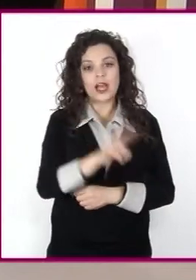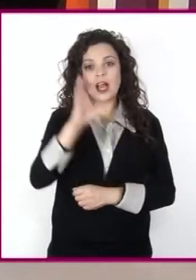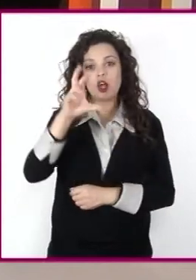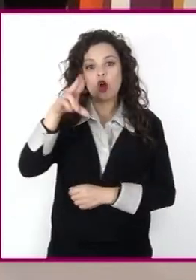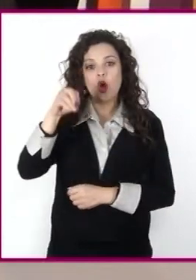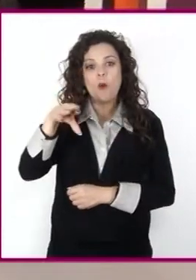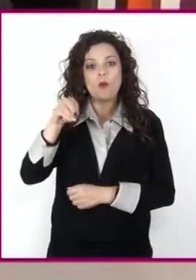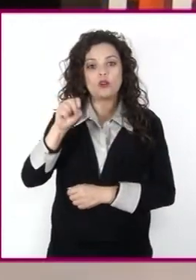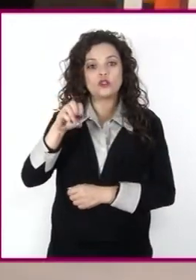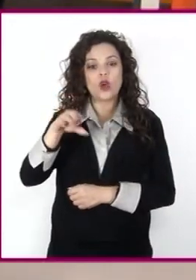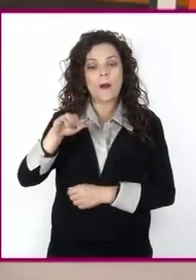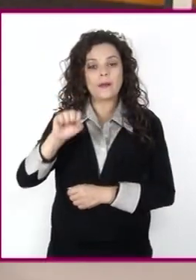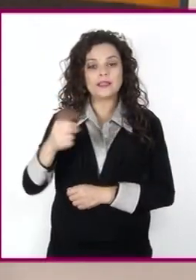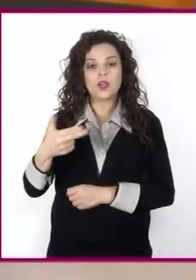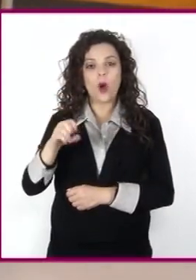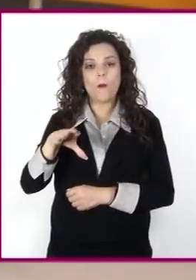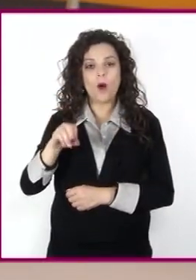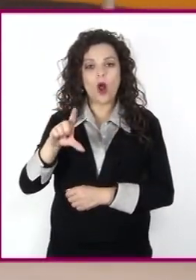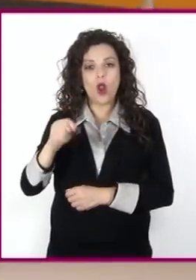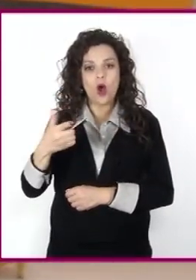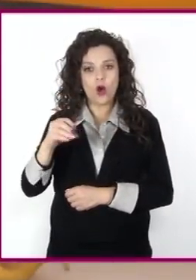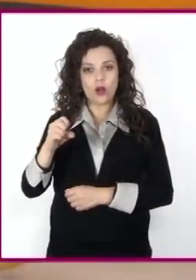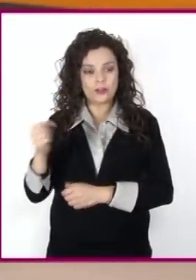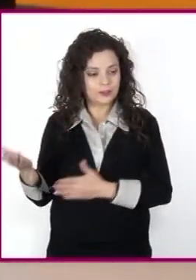escritorio? Perfecto, maestra.